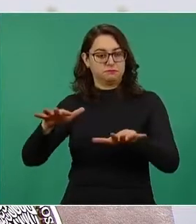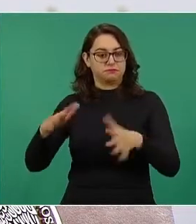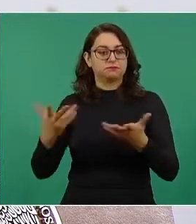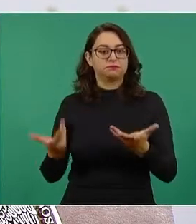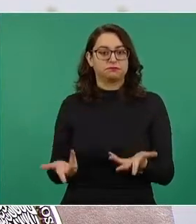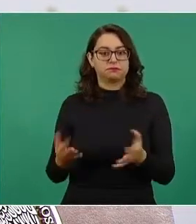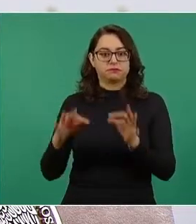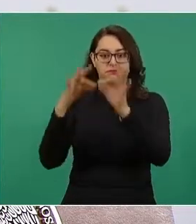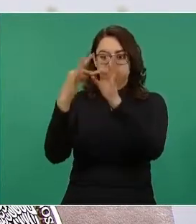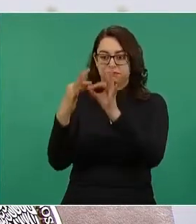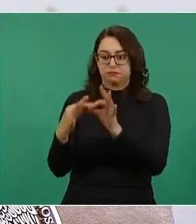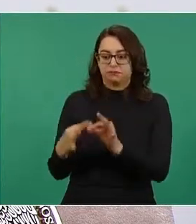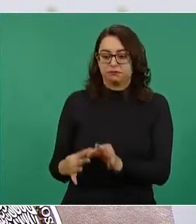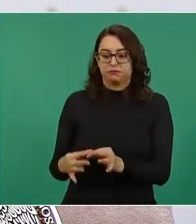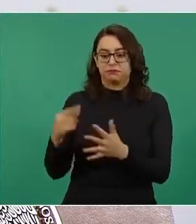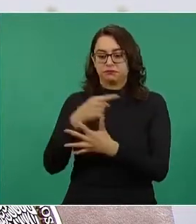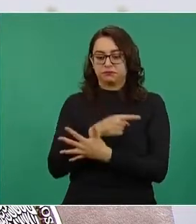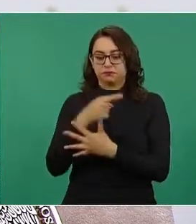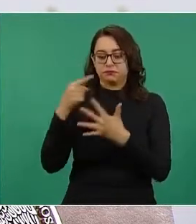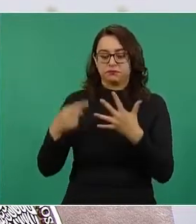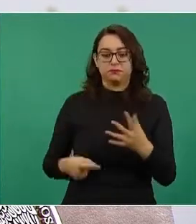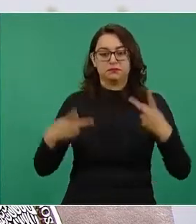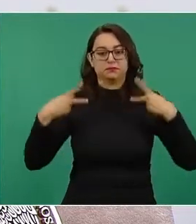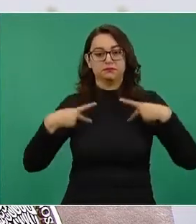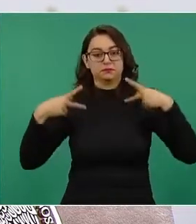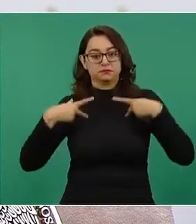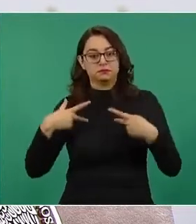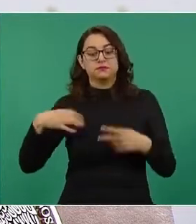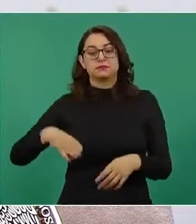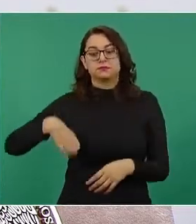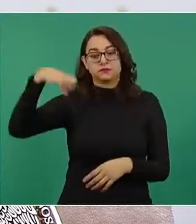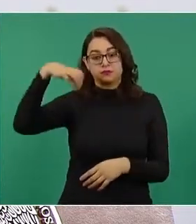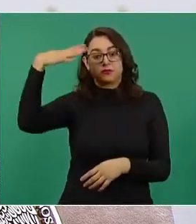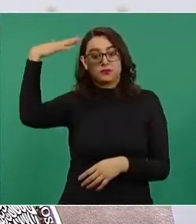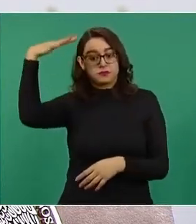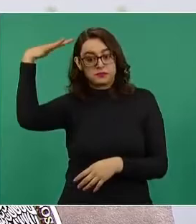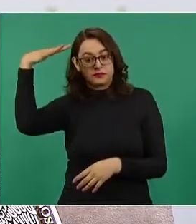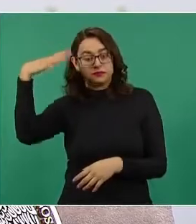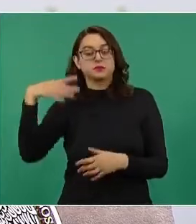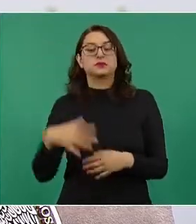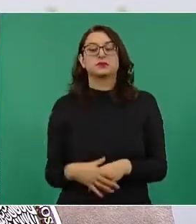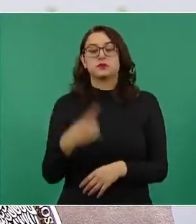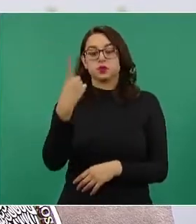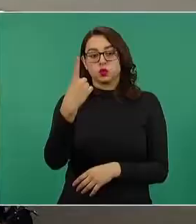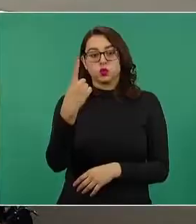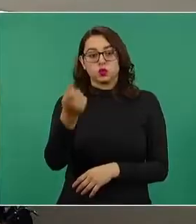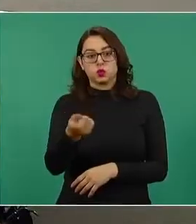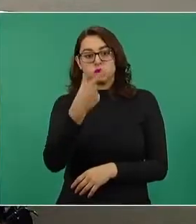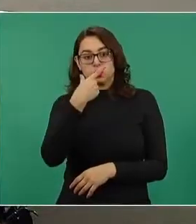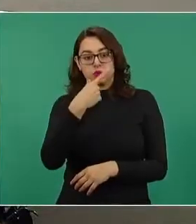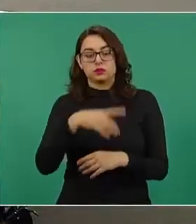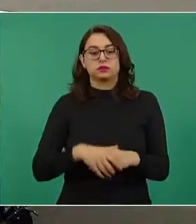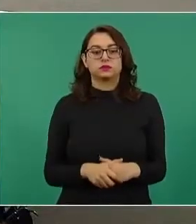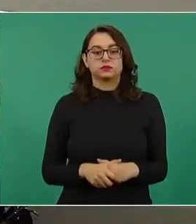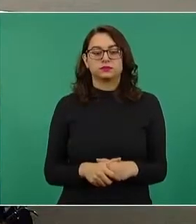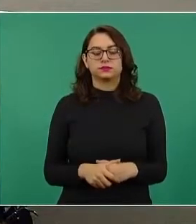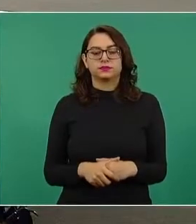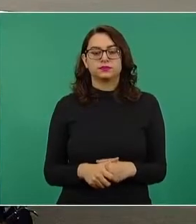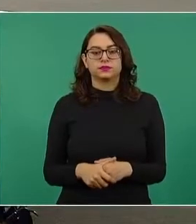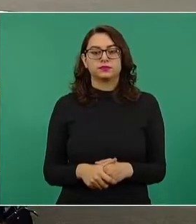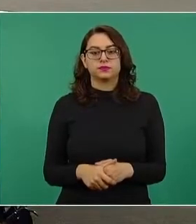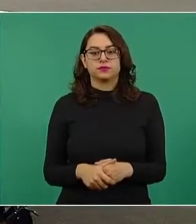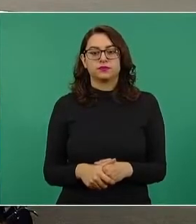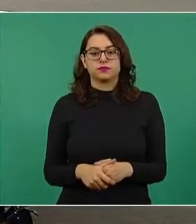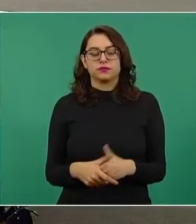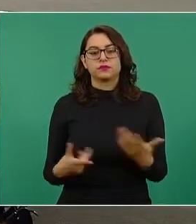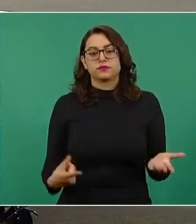cumplido la vacunación de personas adultas con al menos una dosis. Vamos a retomar sobre eso y destacar qué